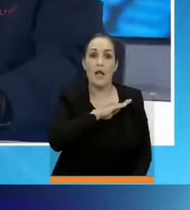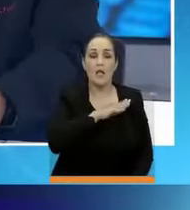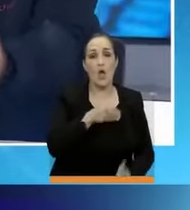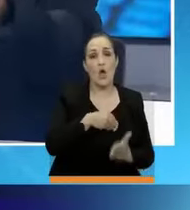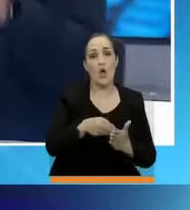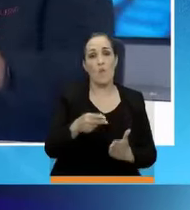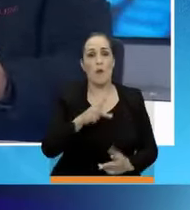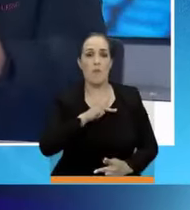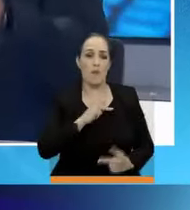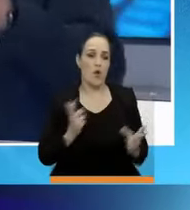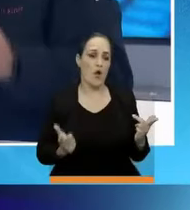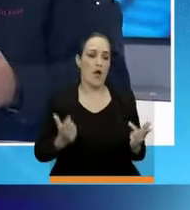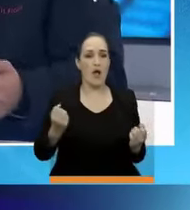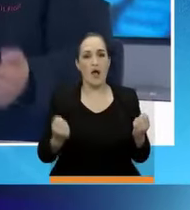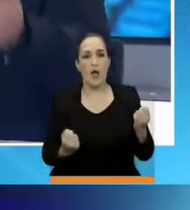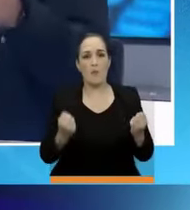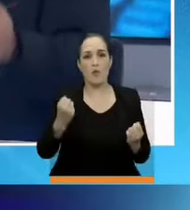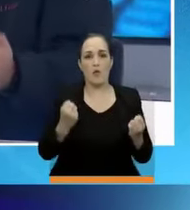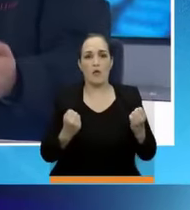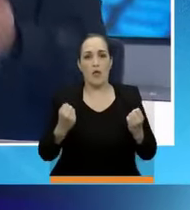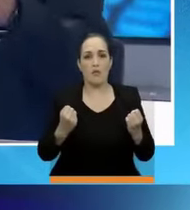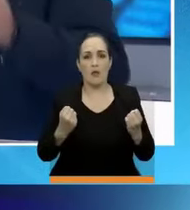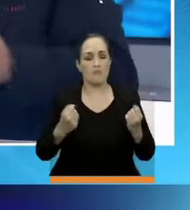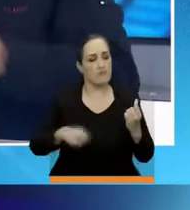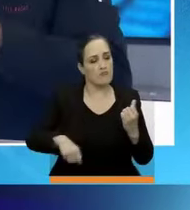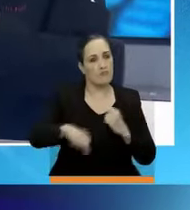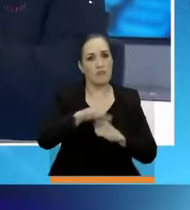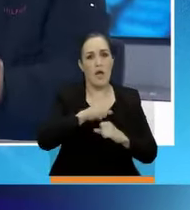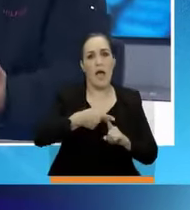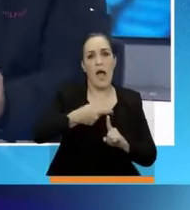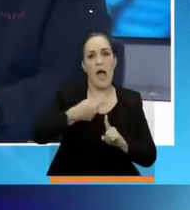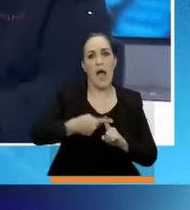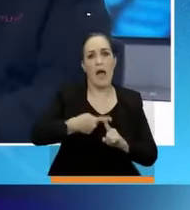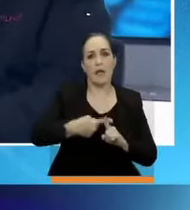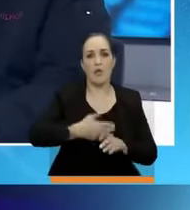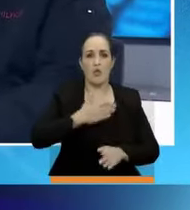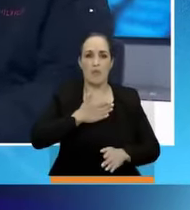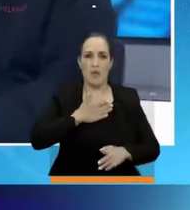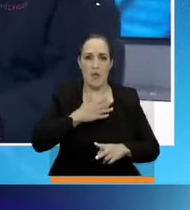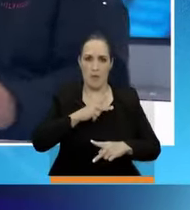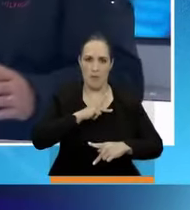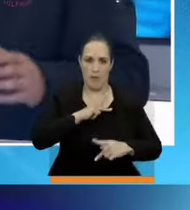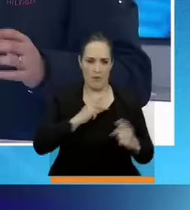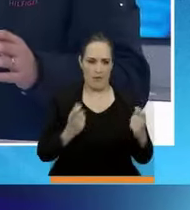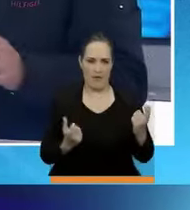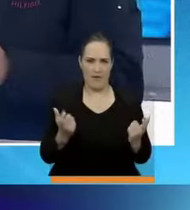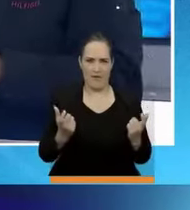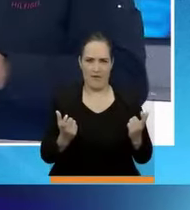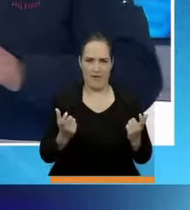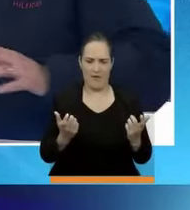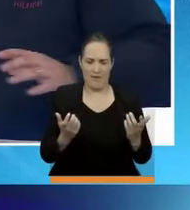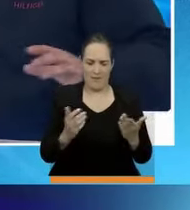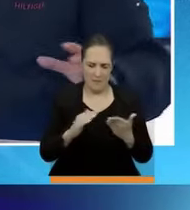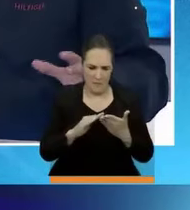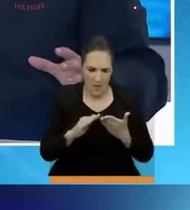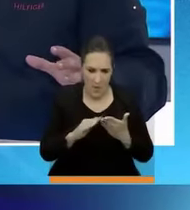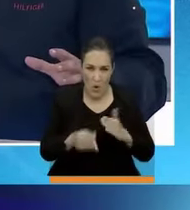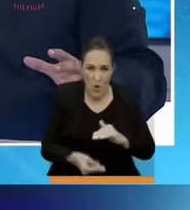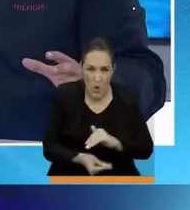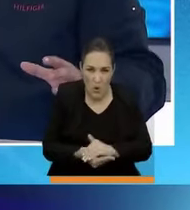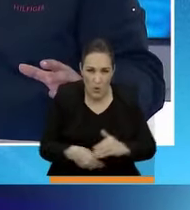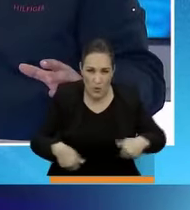mismo y a sí mismo se lo alquiló para que le prestara a él mismo el servicio de transporte público. O sea, tenemos una